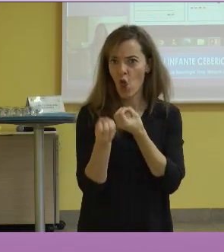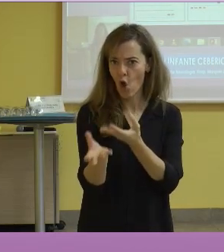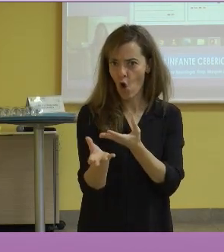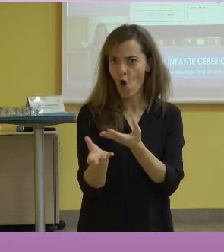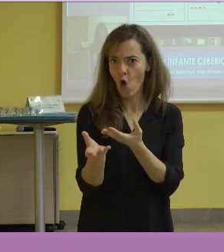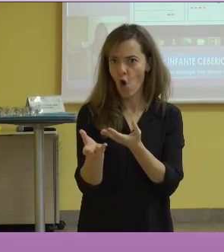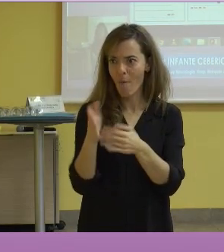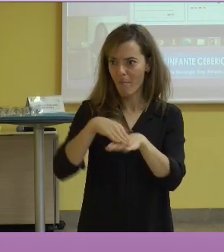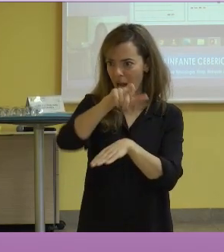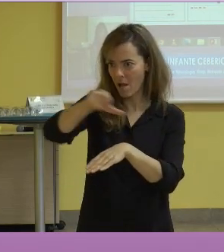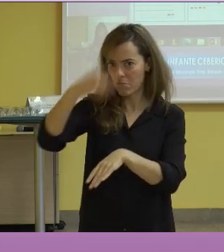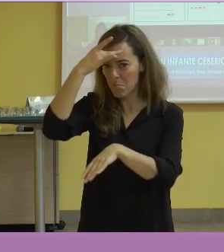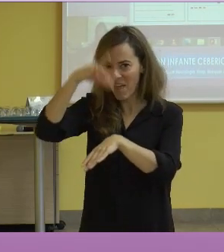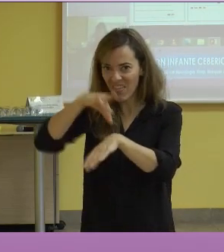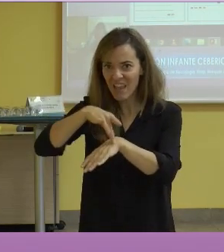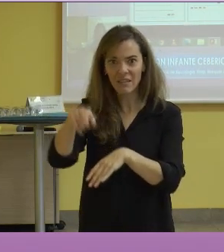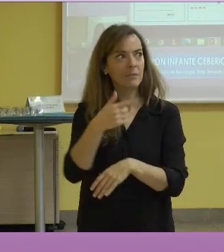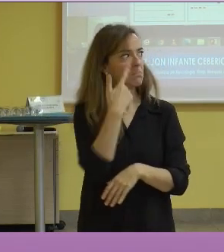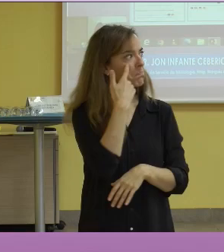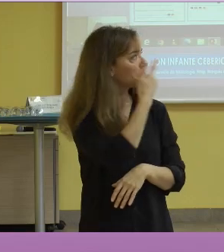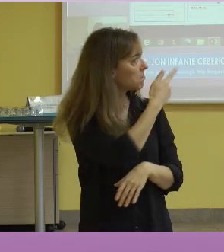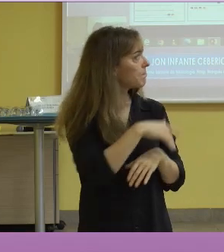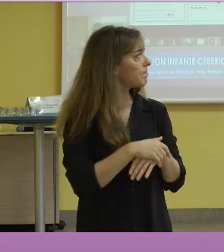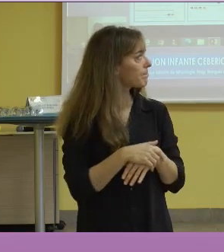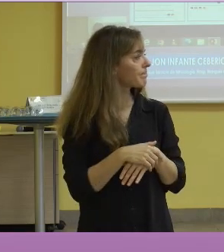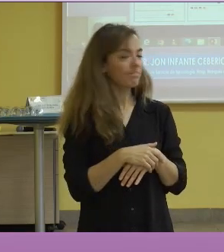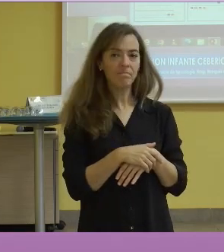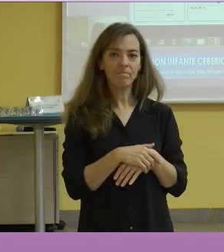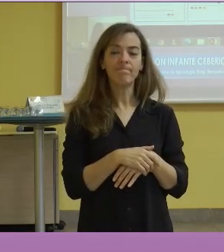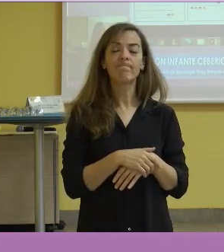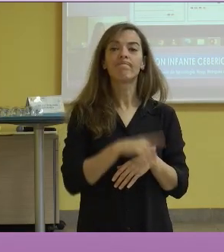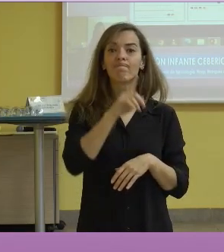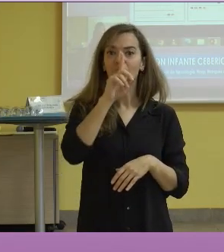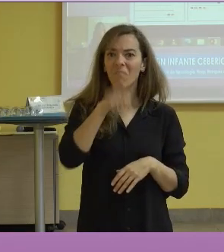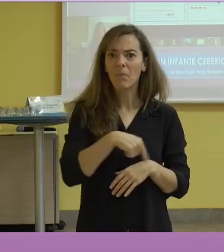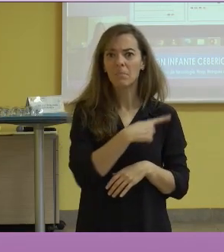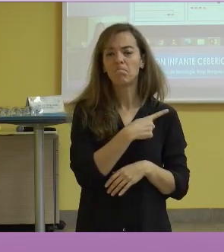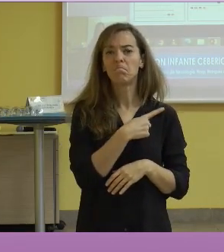a pacientes. Hay varios aquí capítulos para ello. Hay